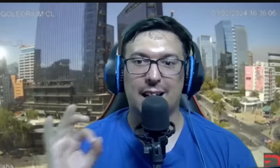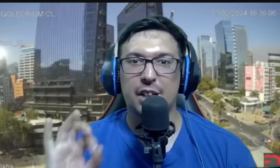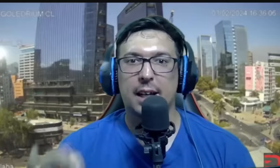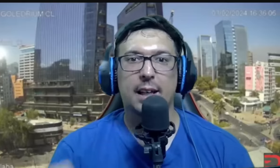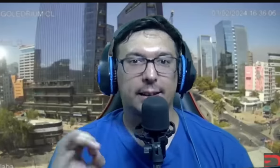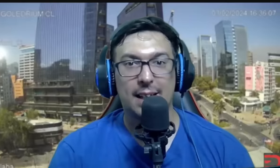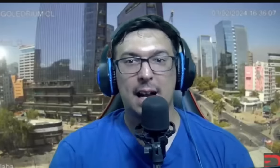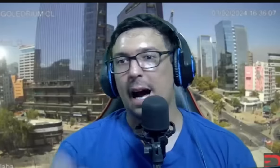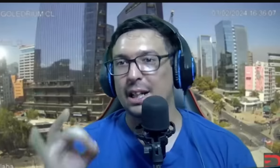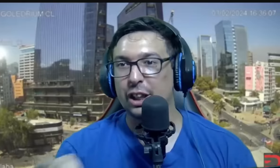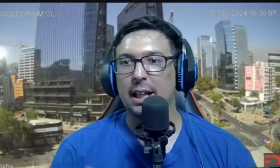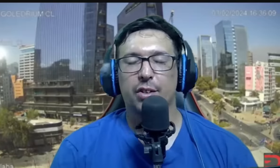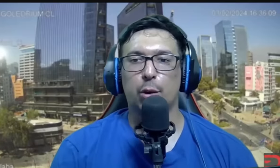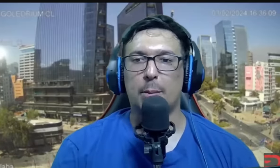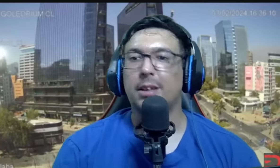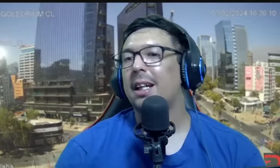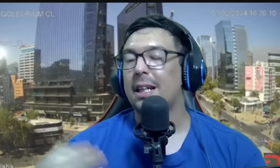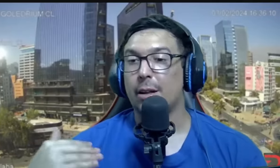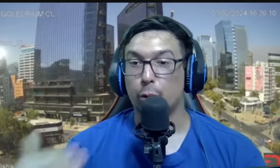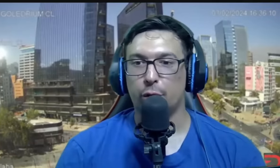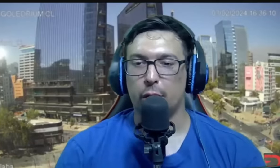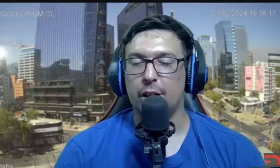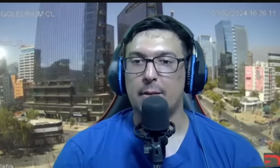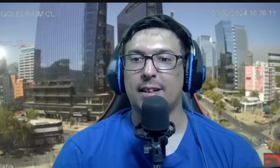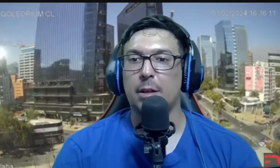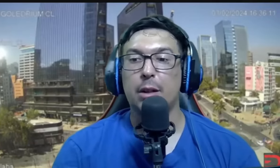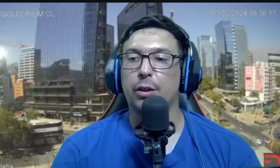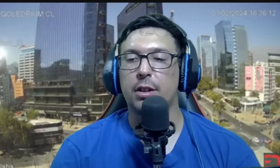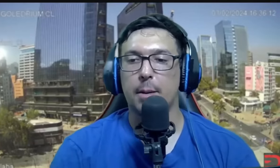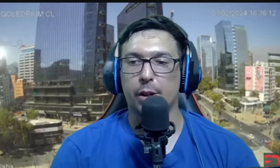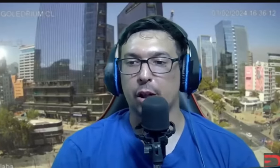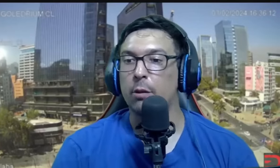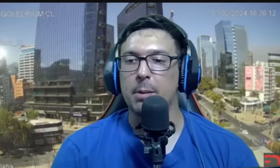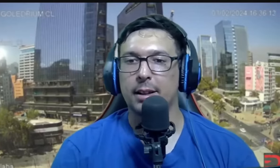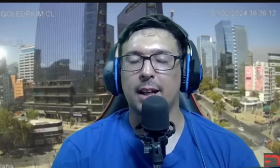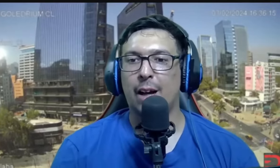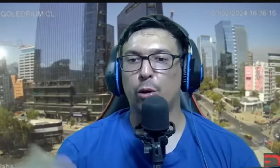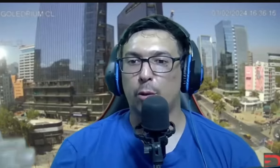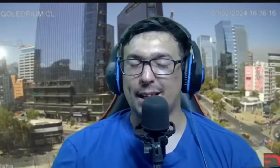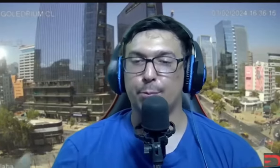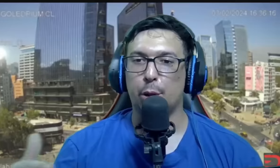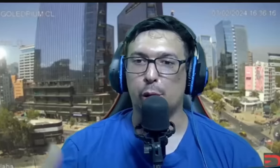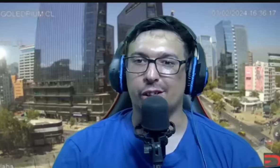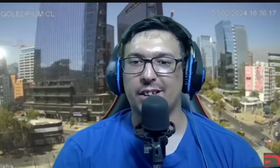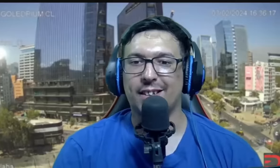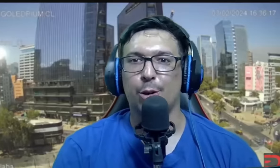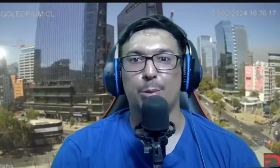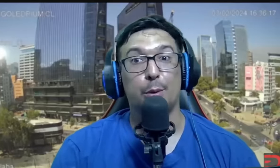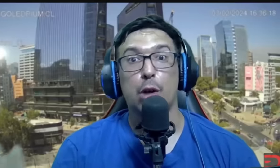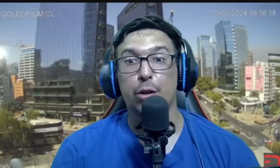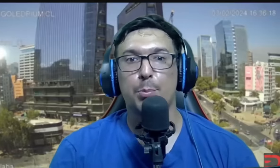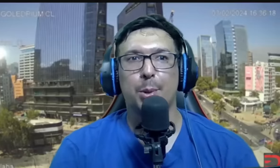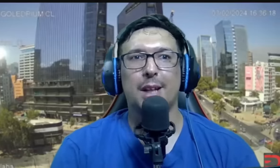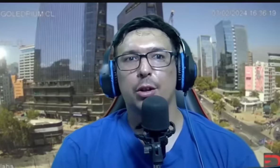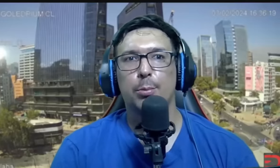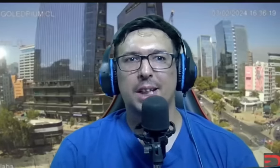noticia de la llegada de Tesla a Chile. Seguramente en el transcurso de los días va a salir más noticia porque obviamente algunos van un poco retrasados. Pero bueno,